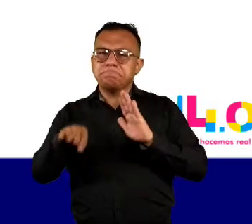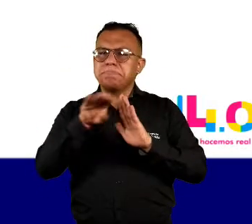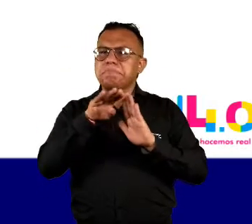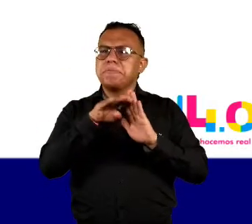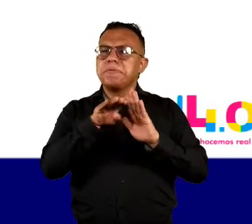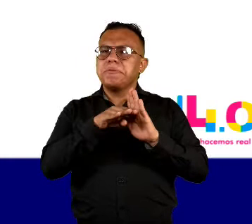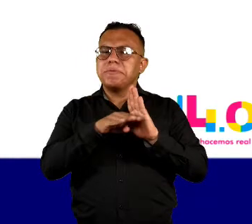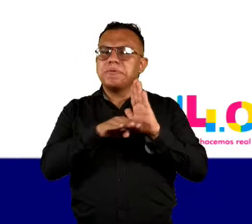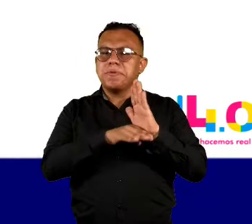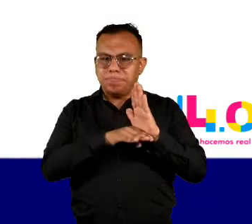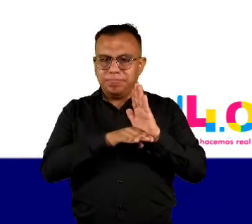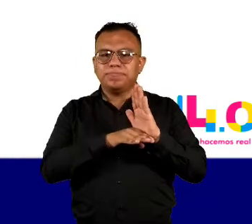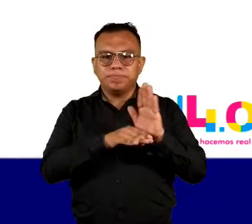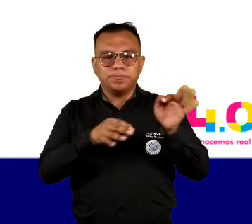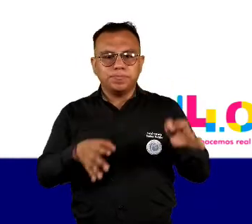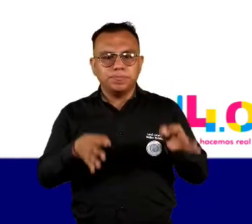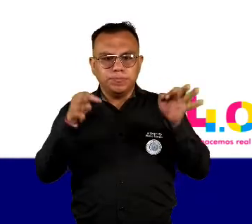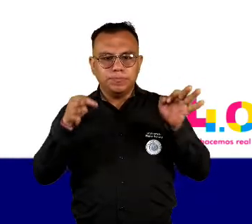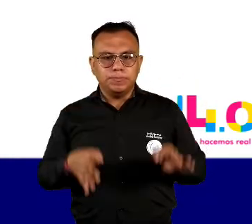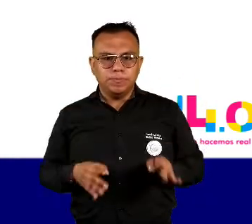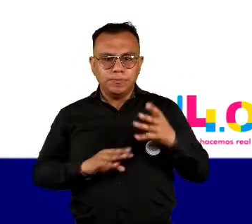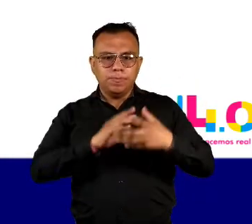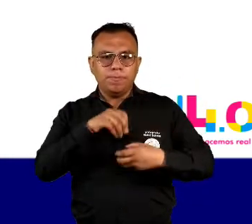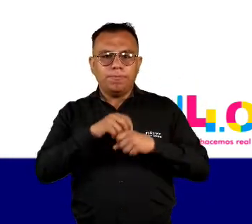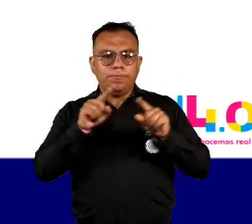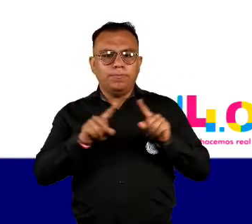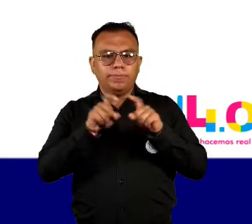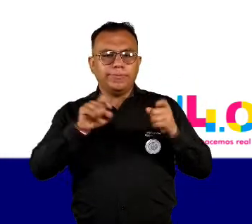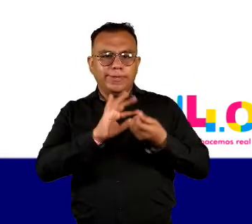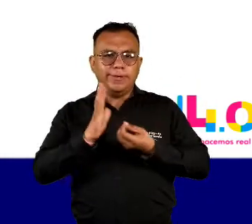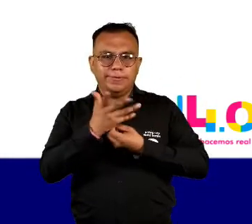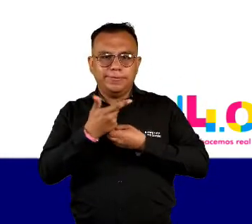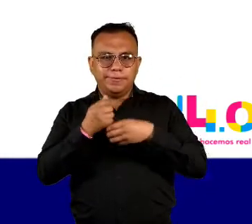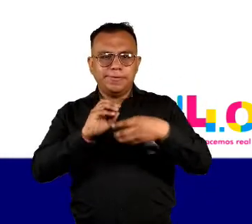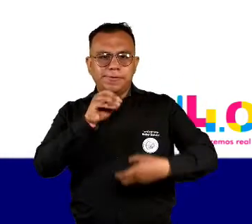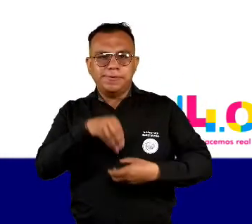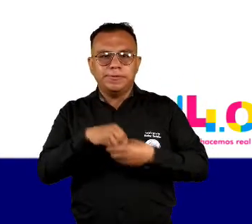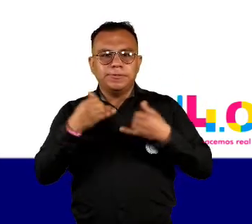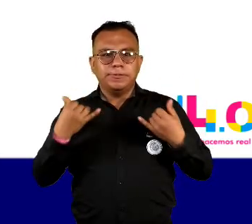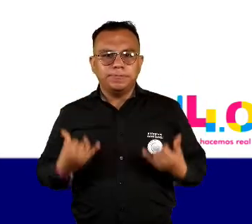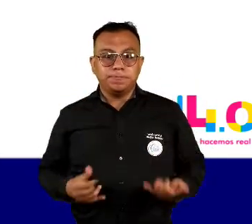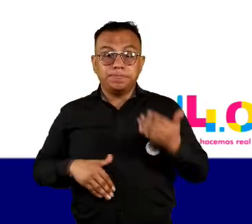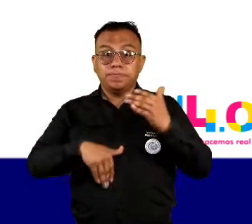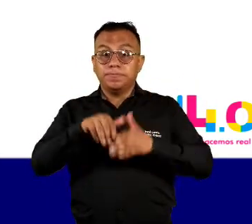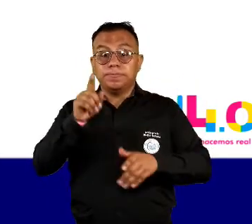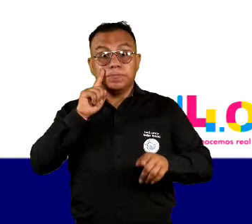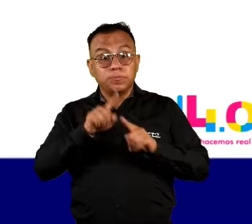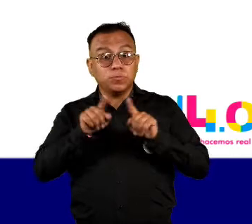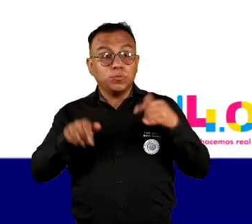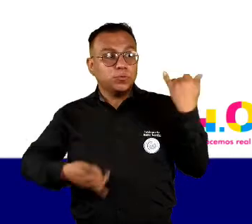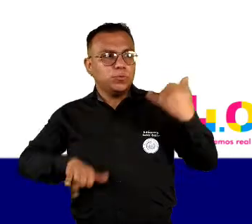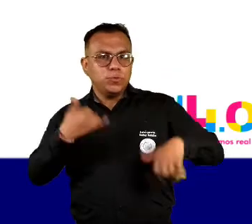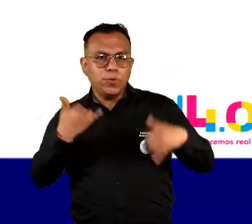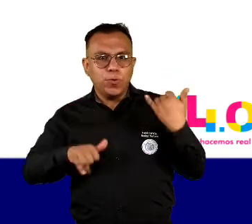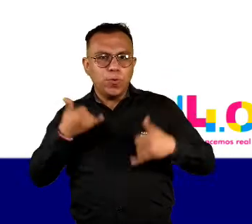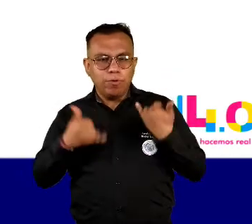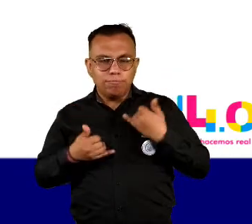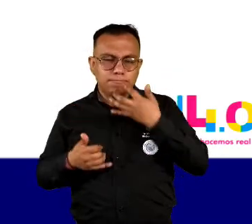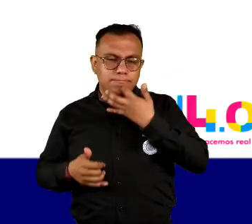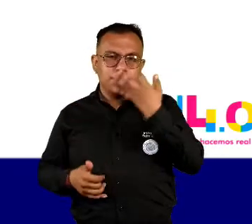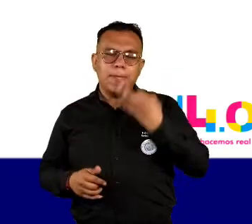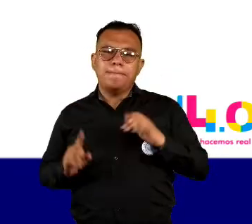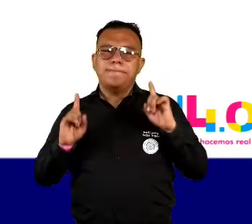relación a lo que se vio el tema anterior el arte es la parte más vistosa de un juego realmente